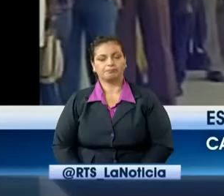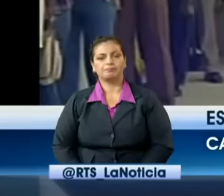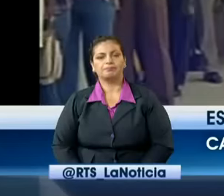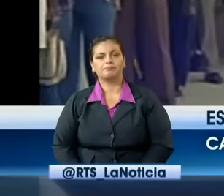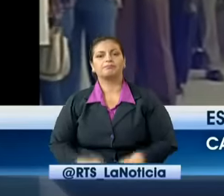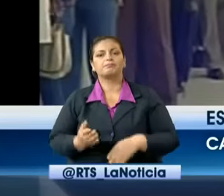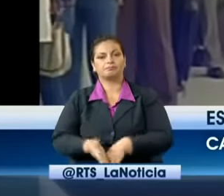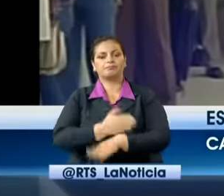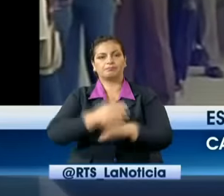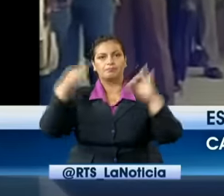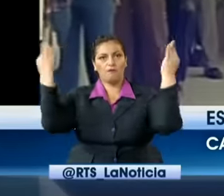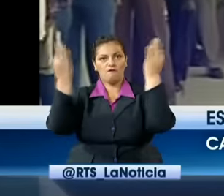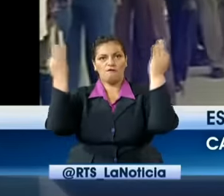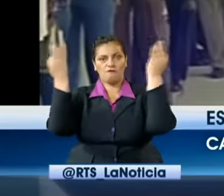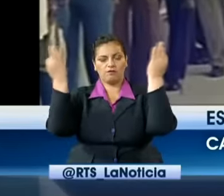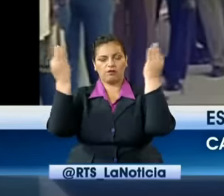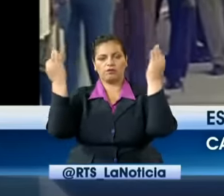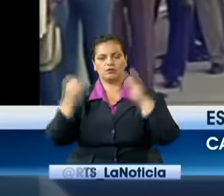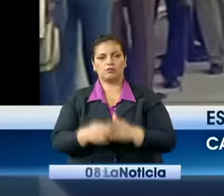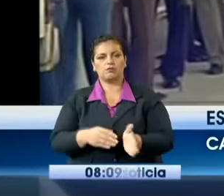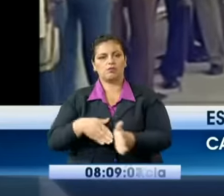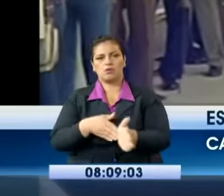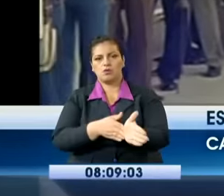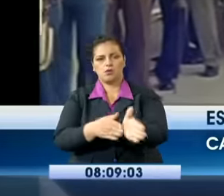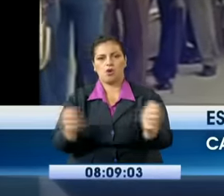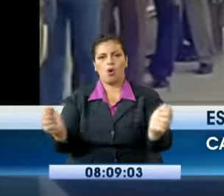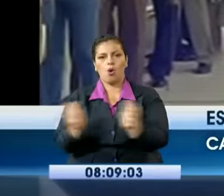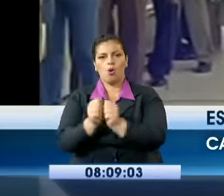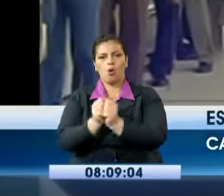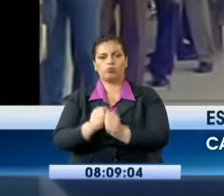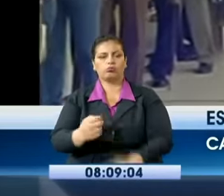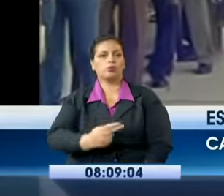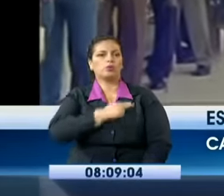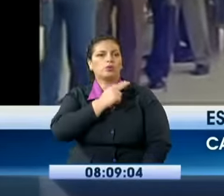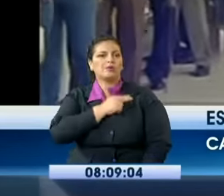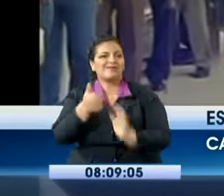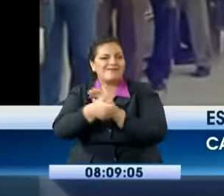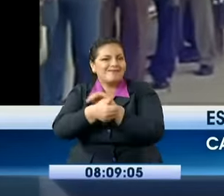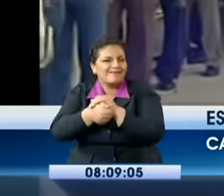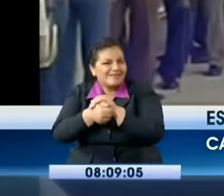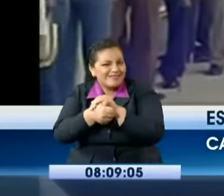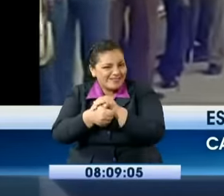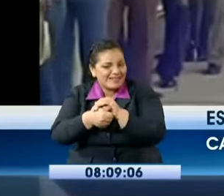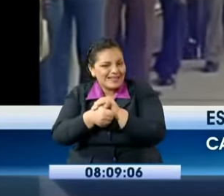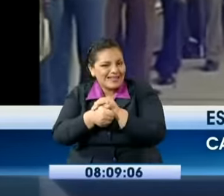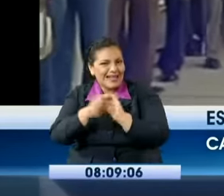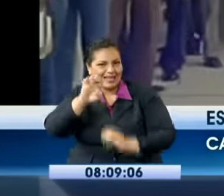la ESPOL, que lo socializó con varios colectivos sociales,